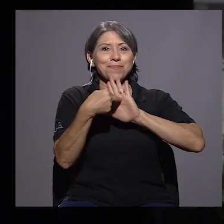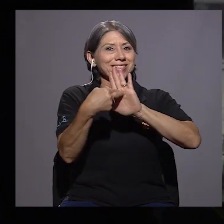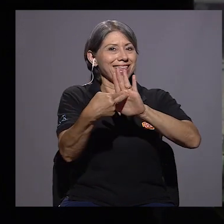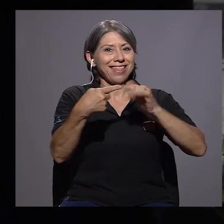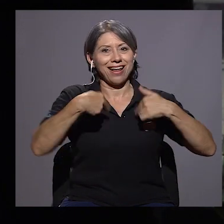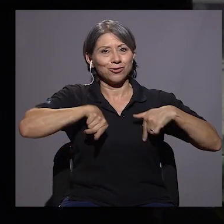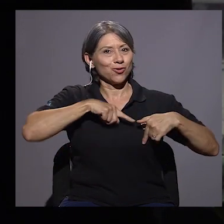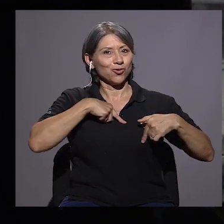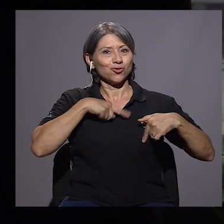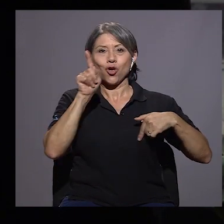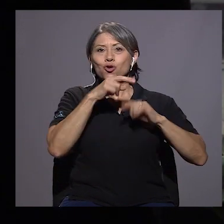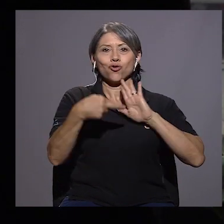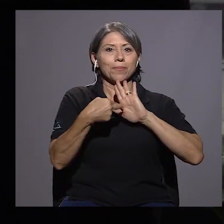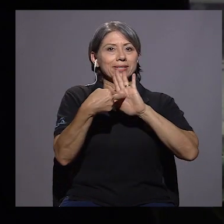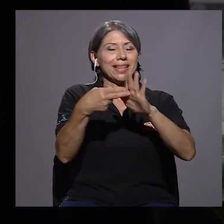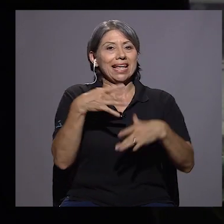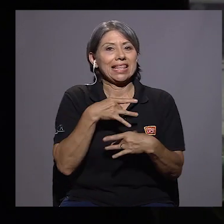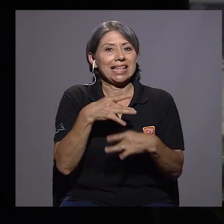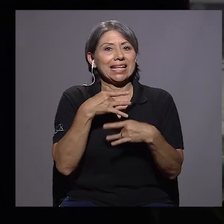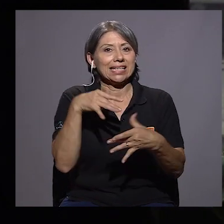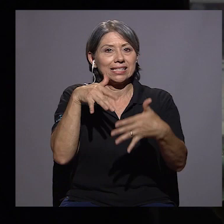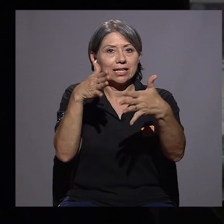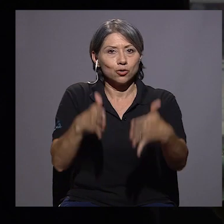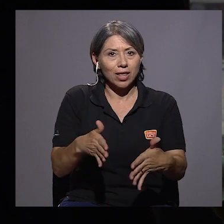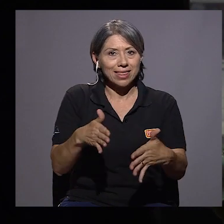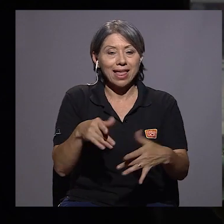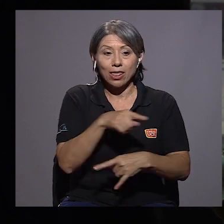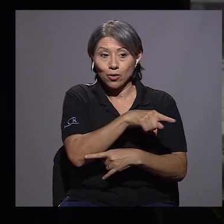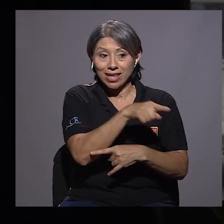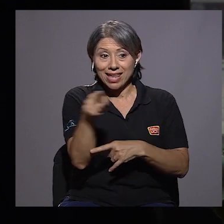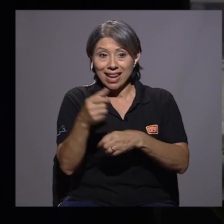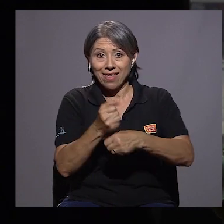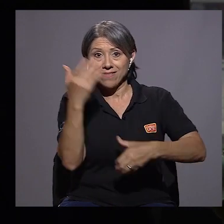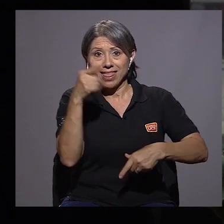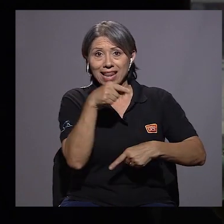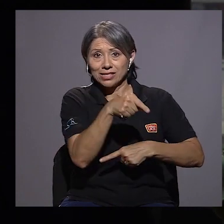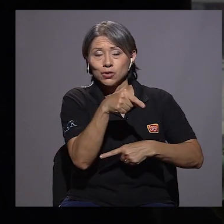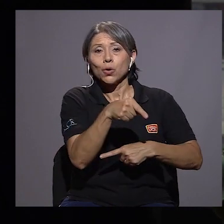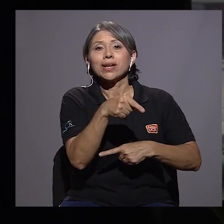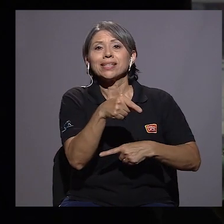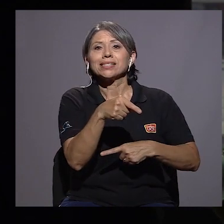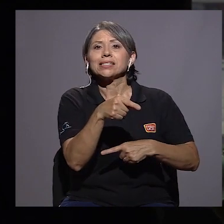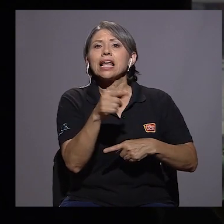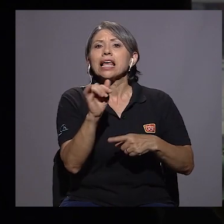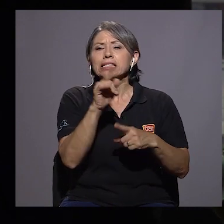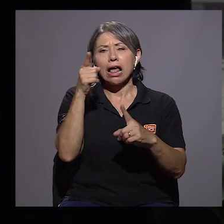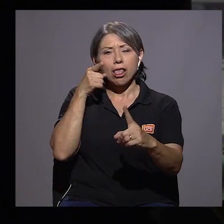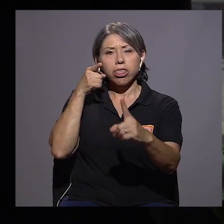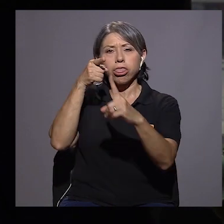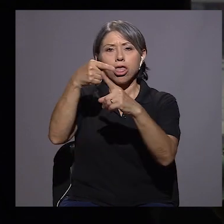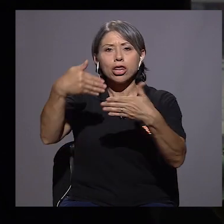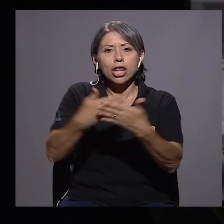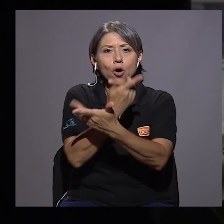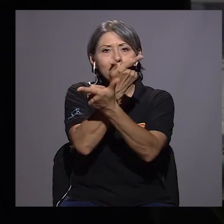no nos representan, no están presentando los intereses del estudiantado, ¿verdad? Y están claramente en una línea